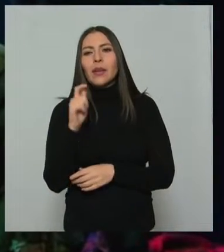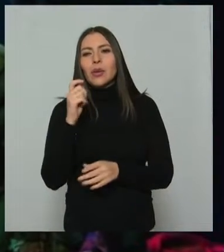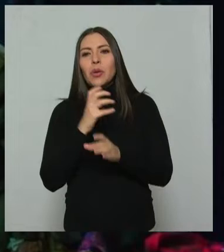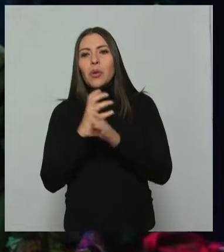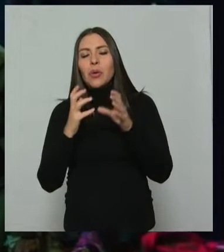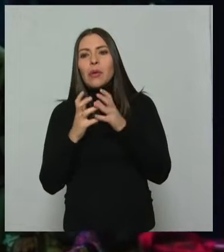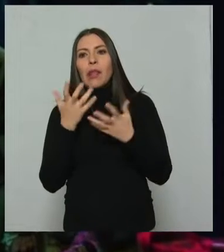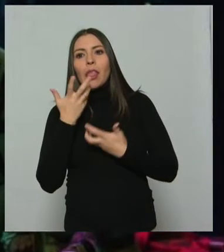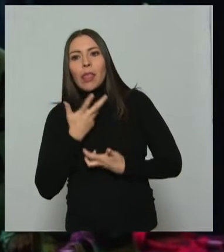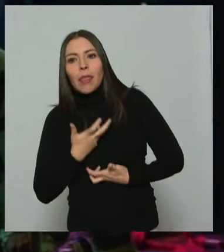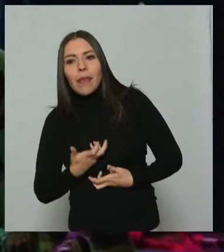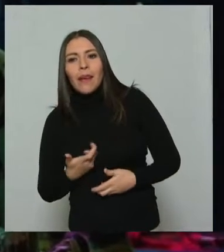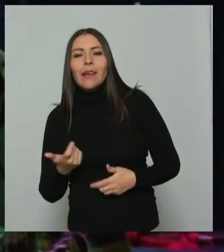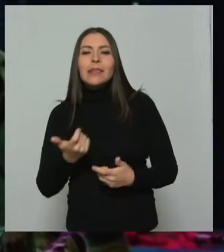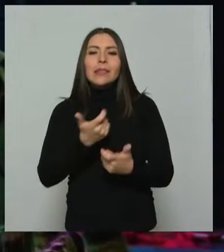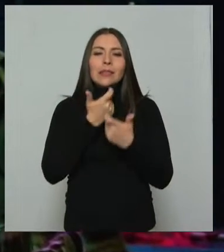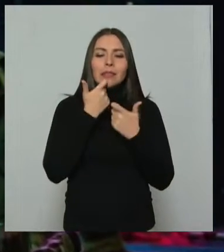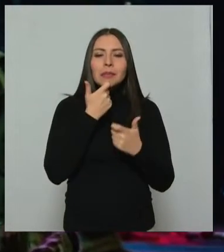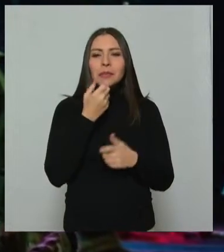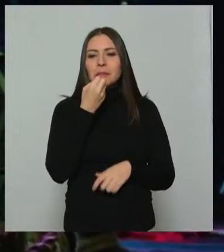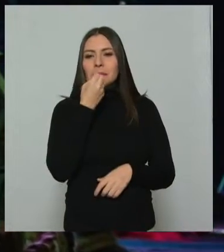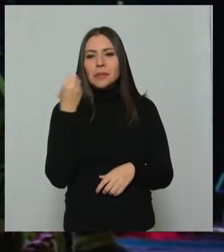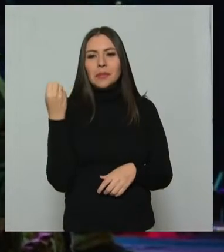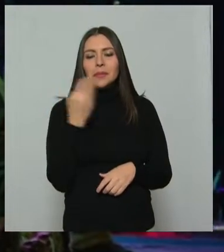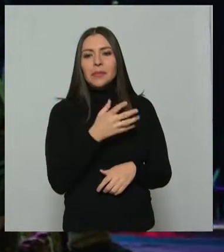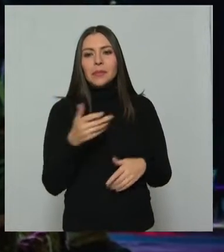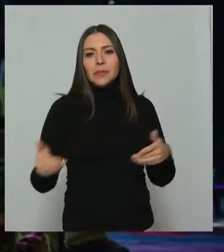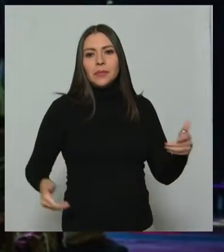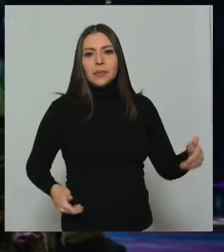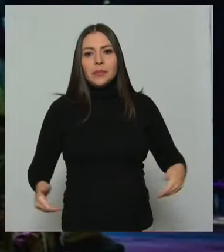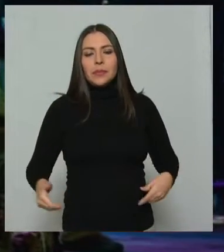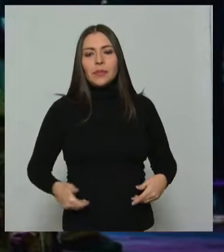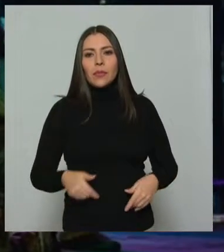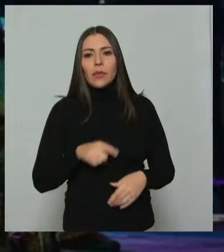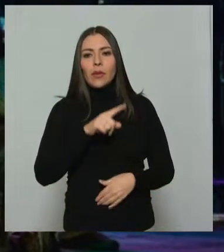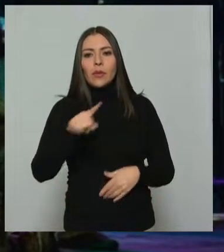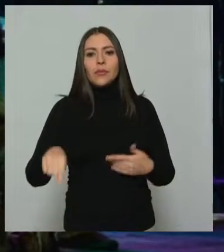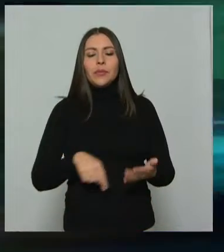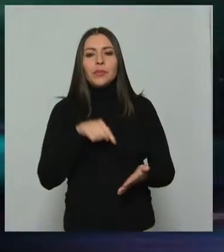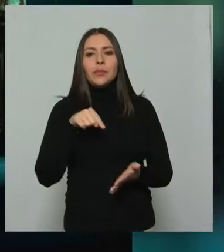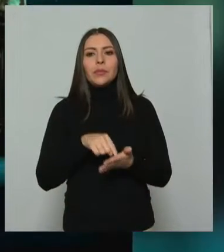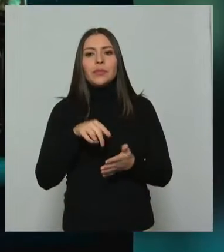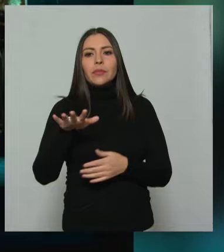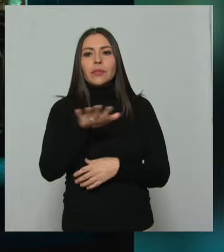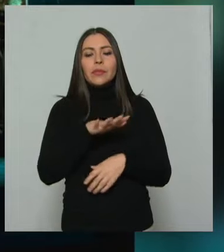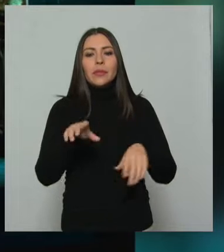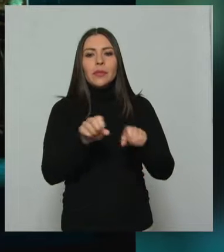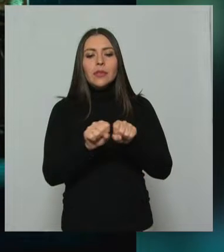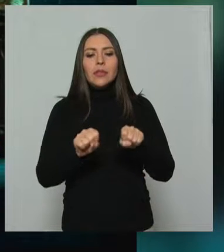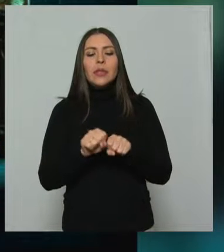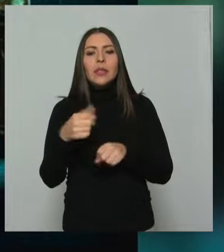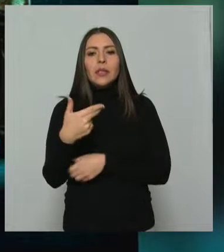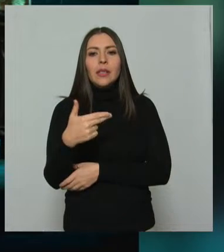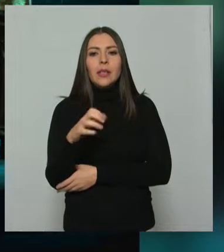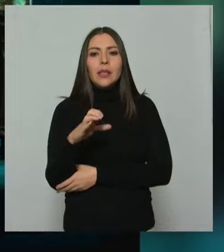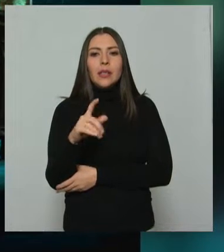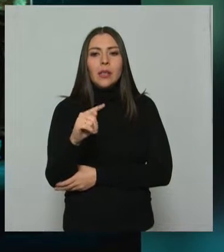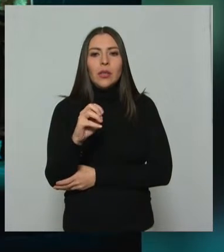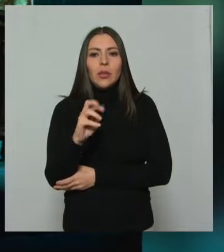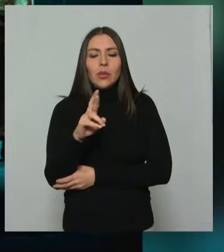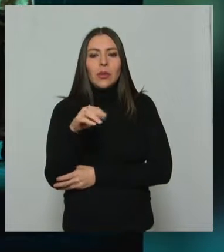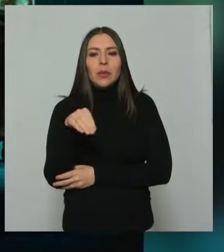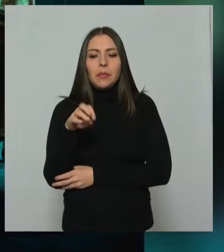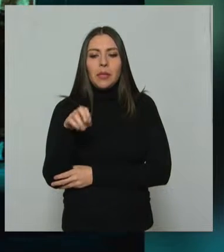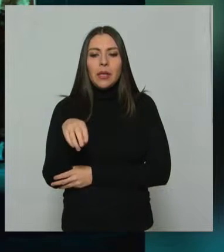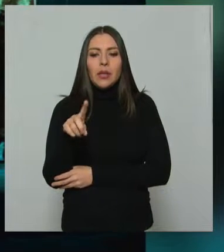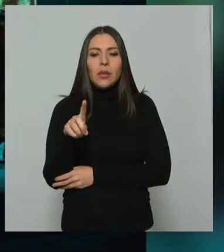un divertimento espléndido que se presenta, te digo, ¿dónde? En la sala Héctor Mendoza de la Casa